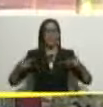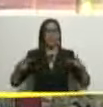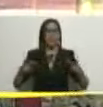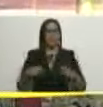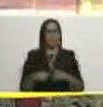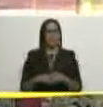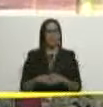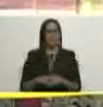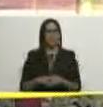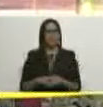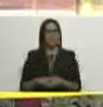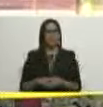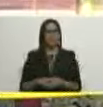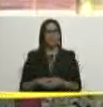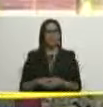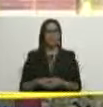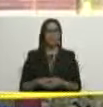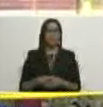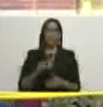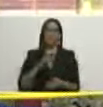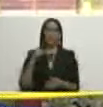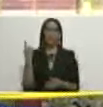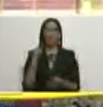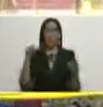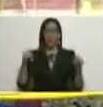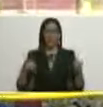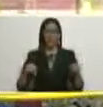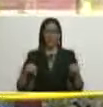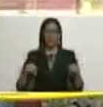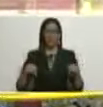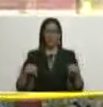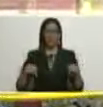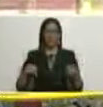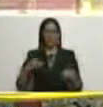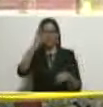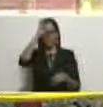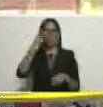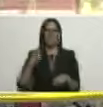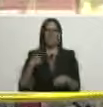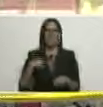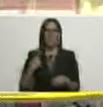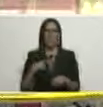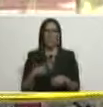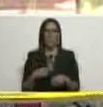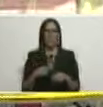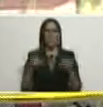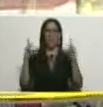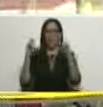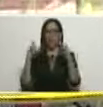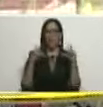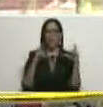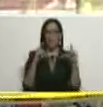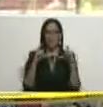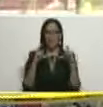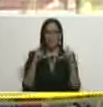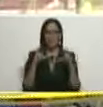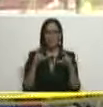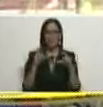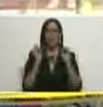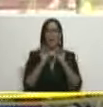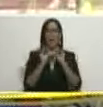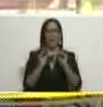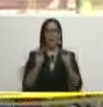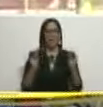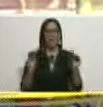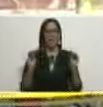Y no solo aquí. No sé si tenemos las imágenes. Ah, alerta, Ñañez,